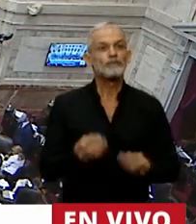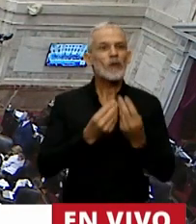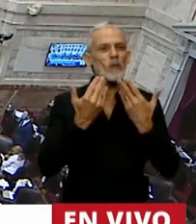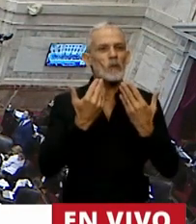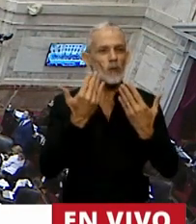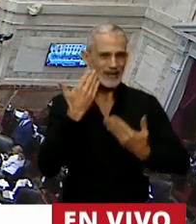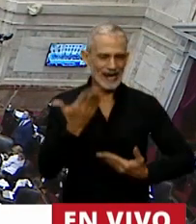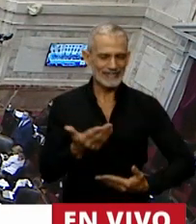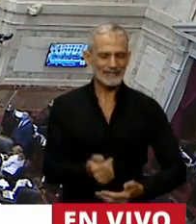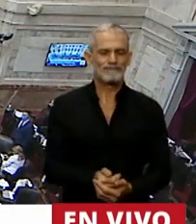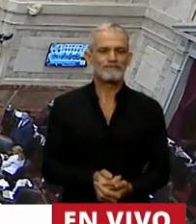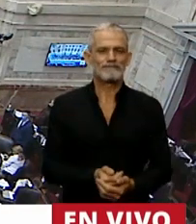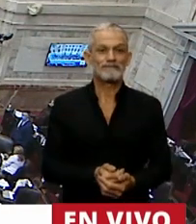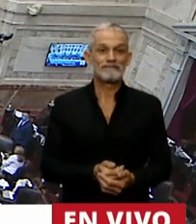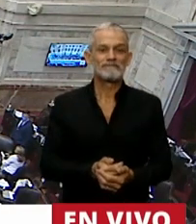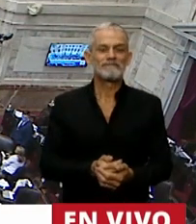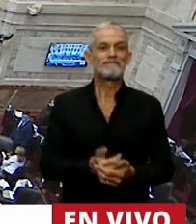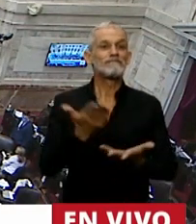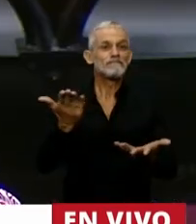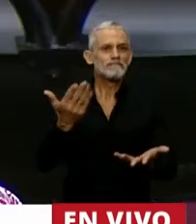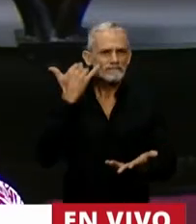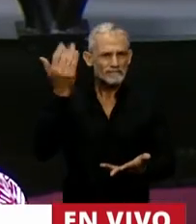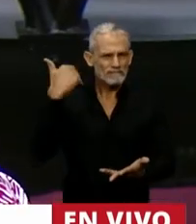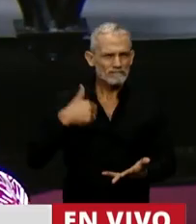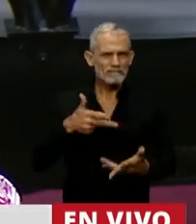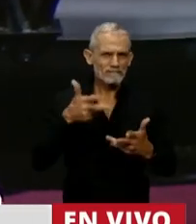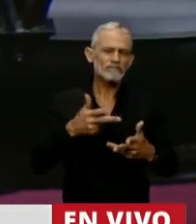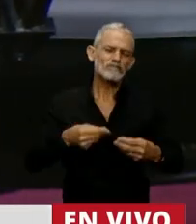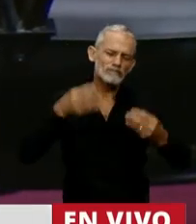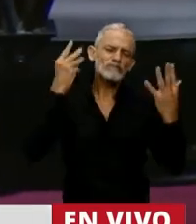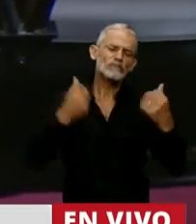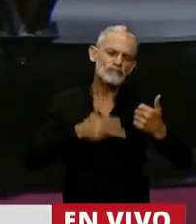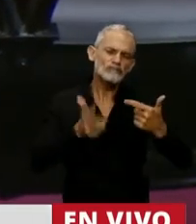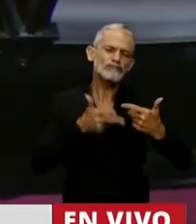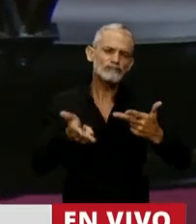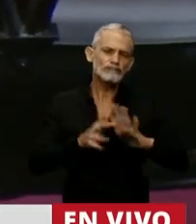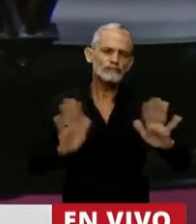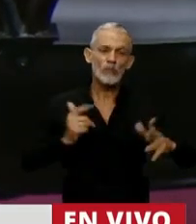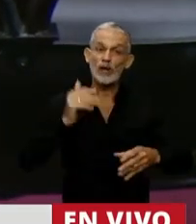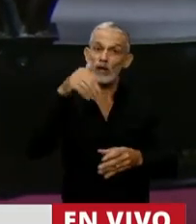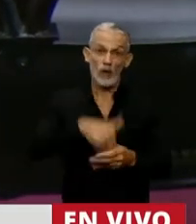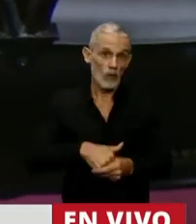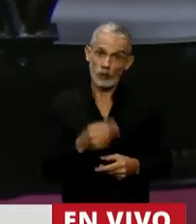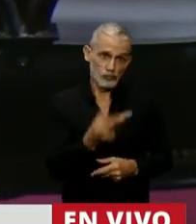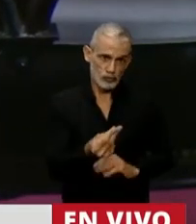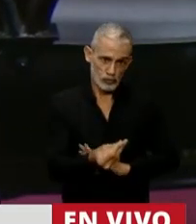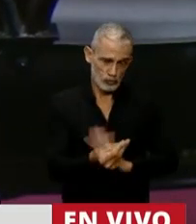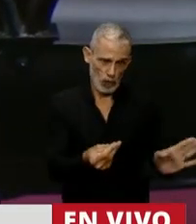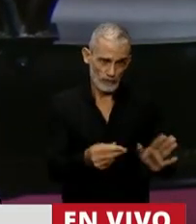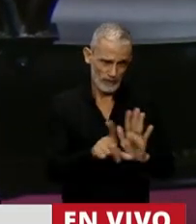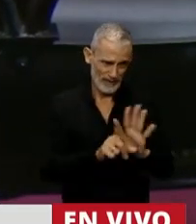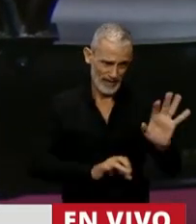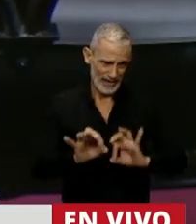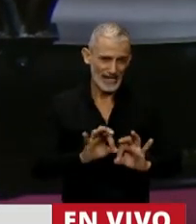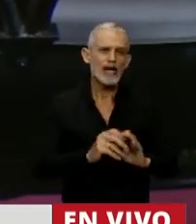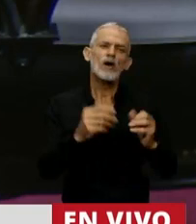Buenas tardes, señor presidente. Como ya me he pronunciado en numerosas oportunidades, mi voto va a ser negativo. Y